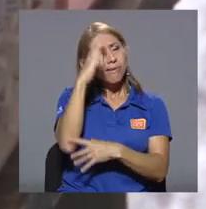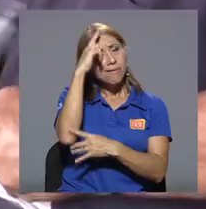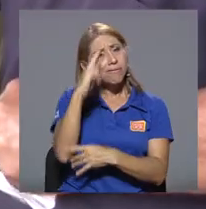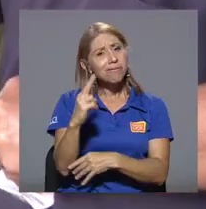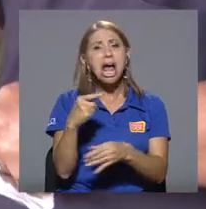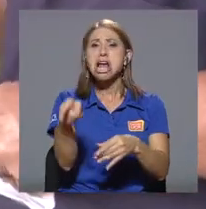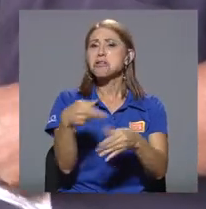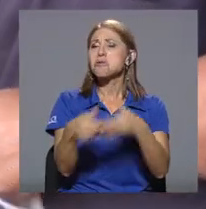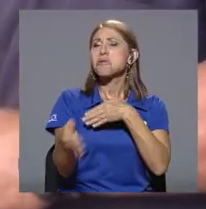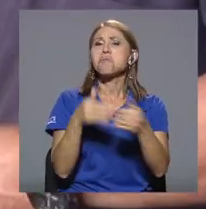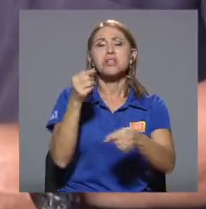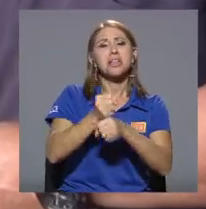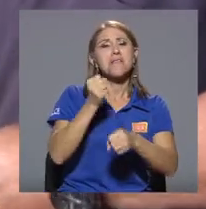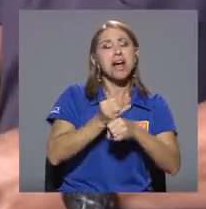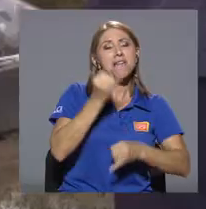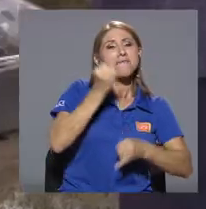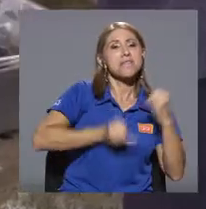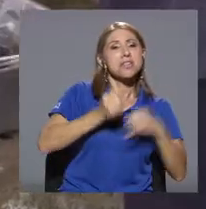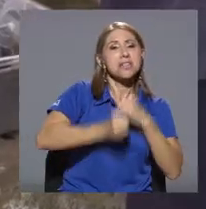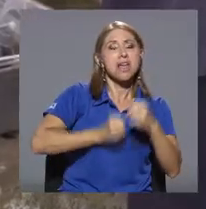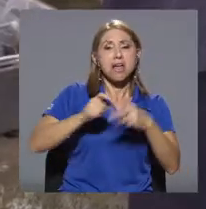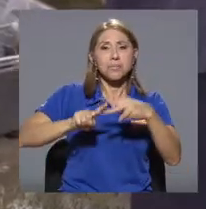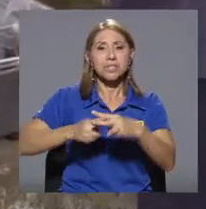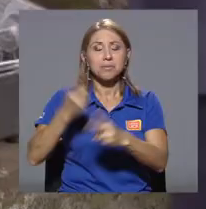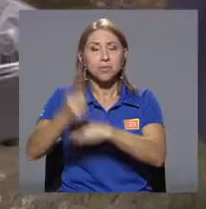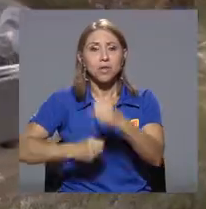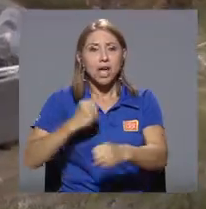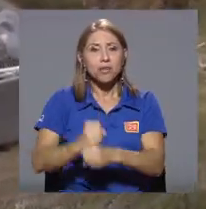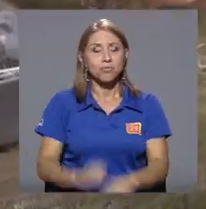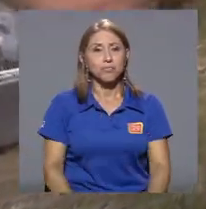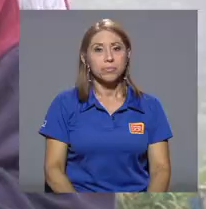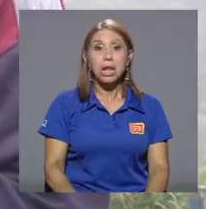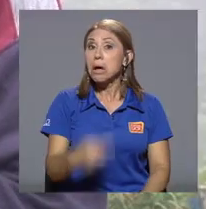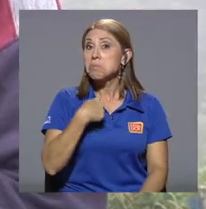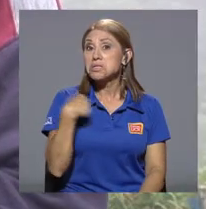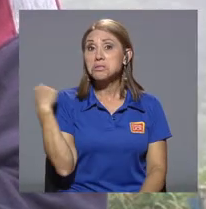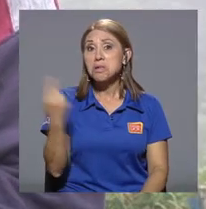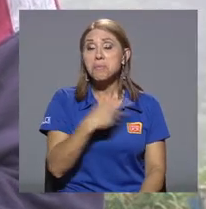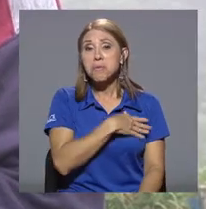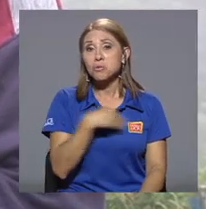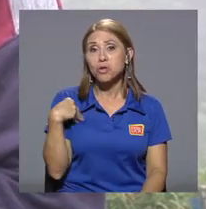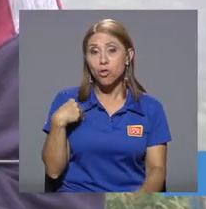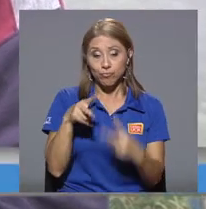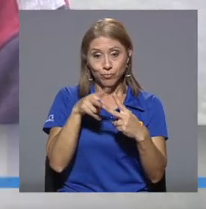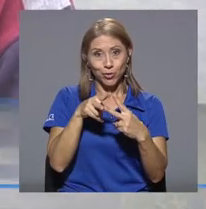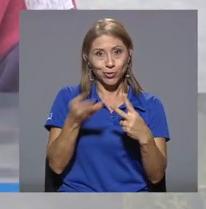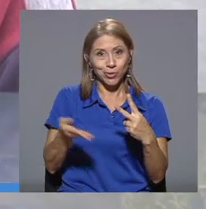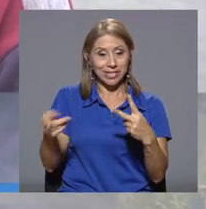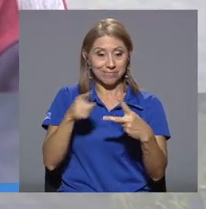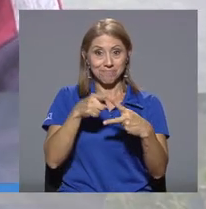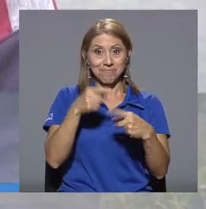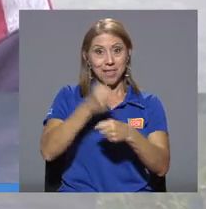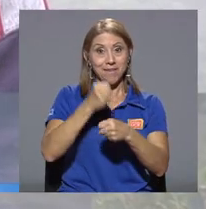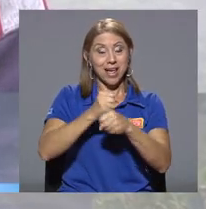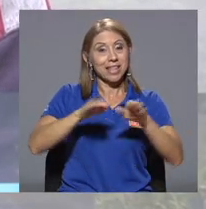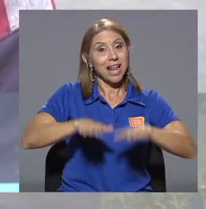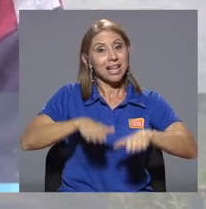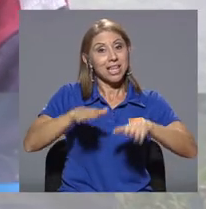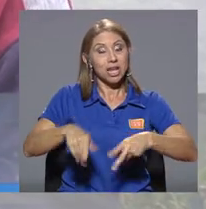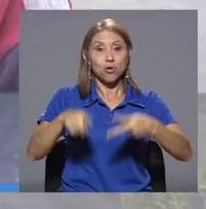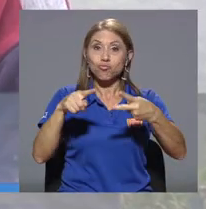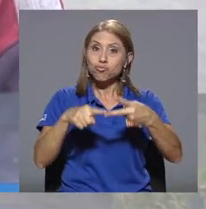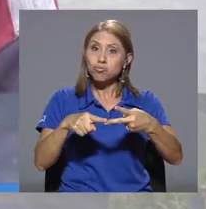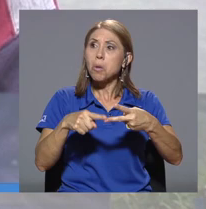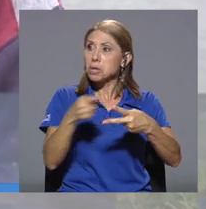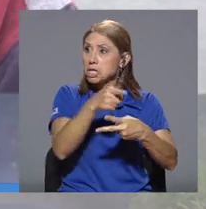durante esta época de fin y principio de año. Sí, a mí siempre me ha gustado dos cosas: se trabaja muy tranquilo y le dan a uno